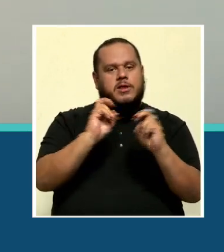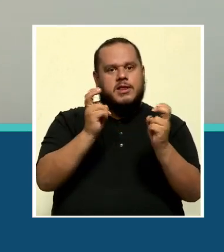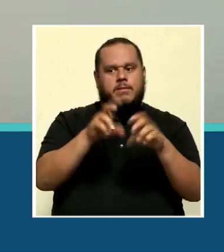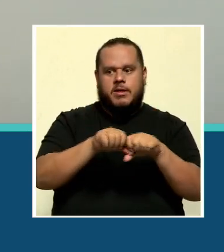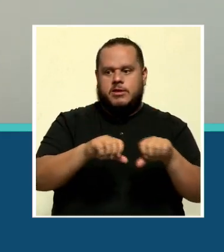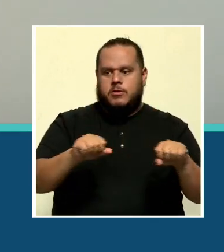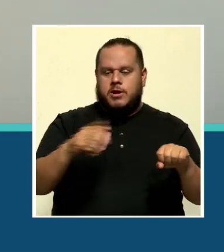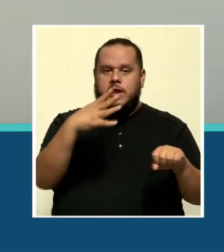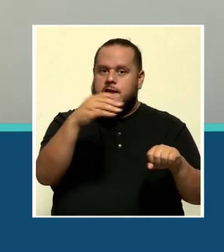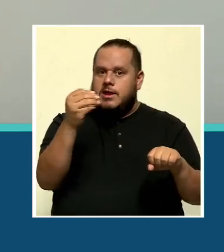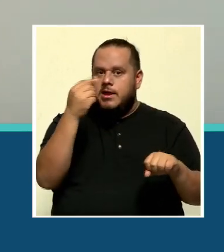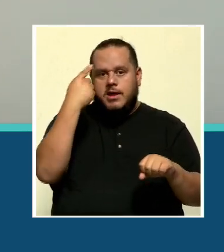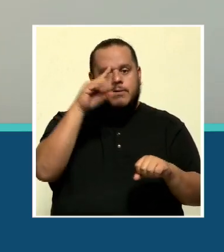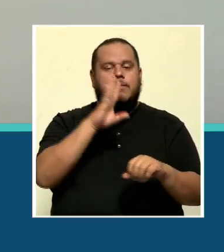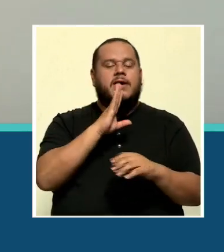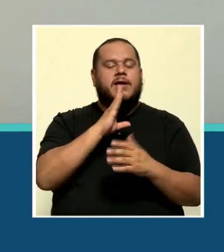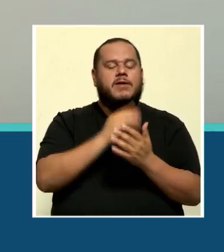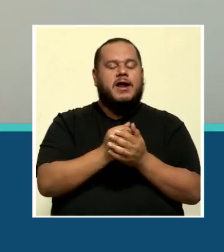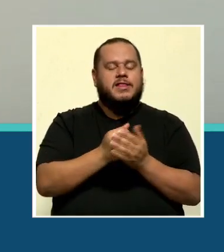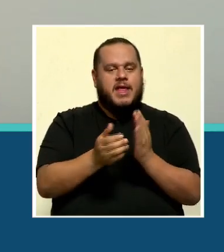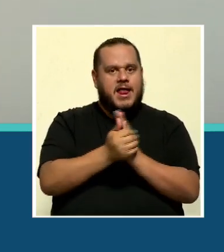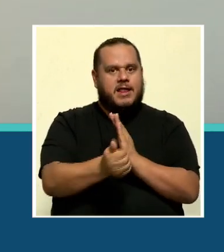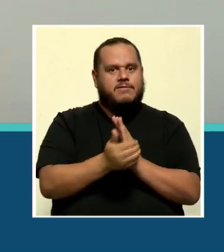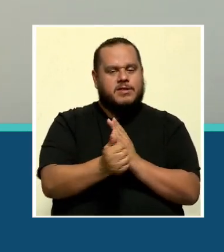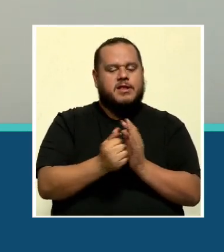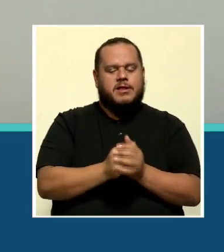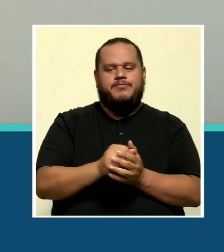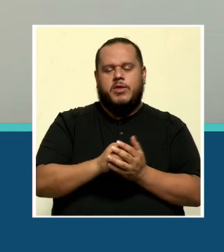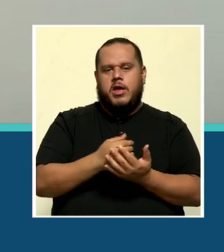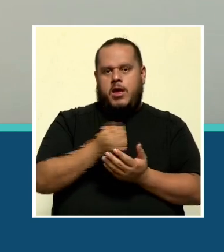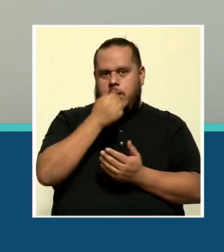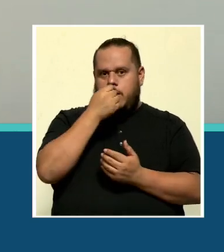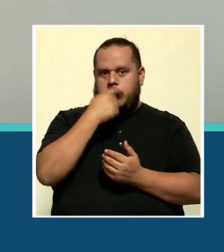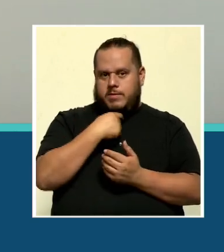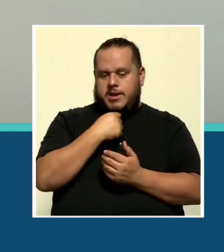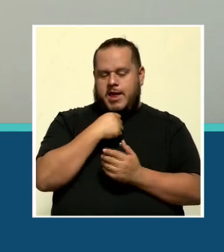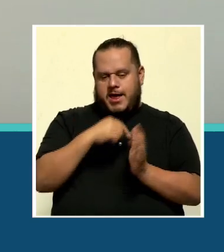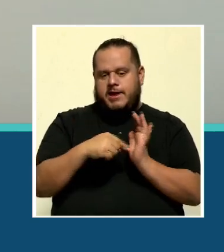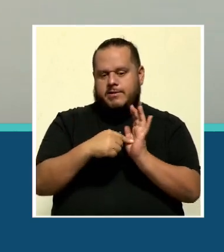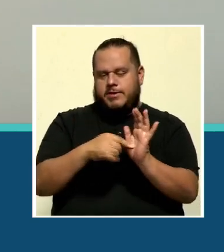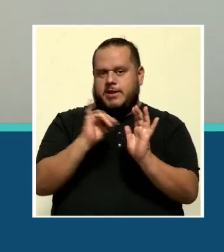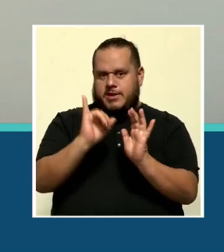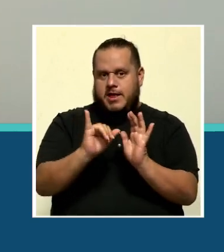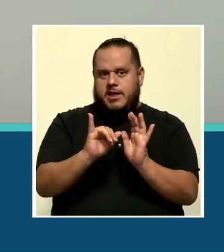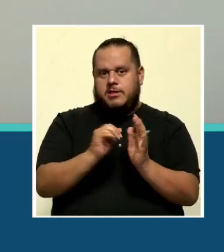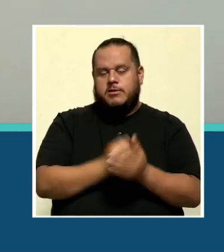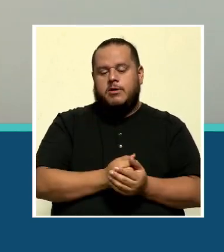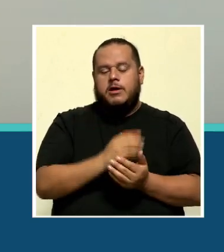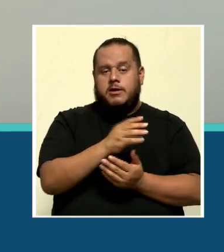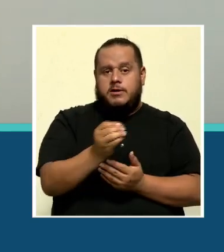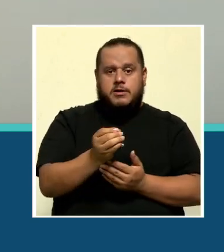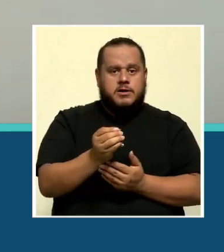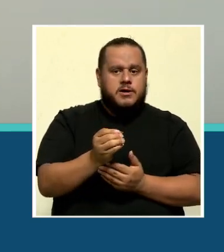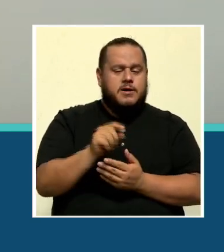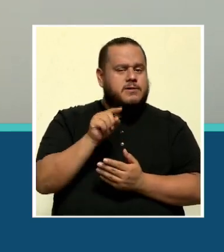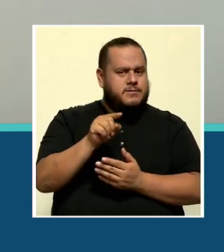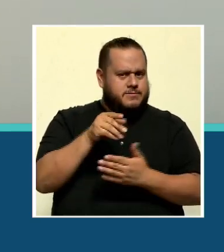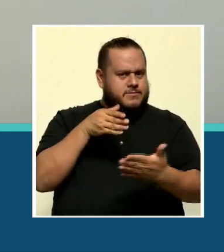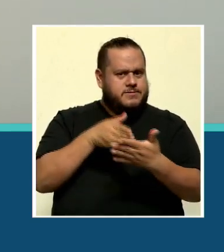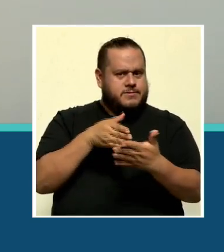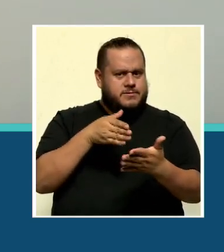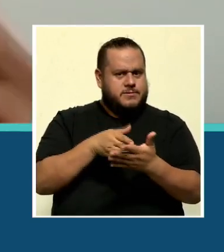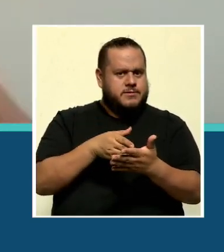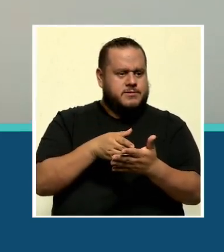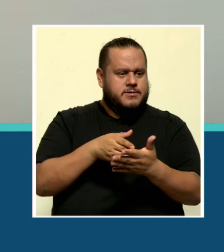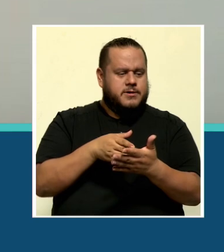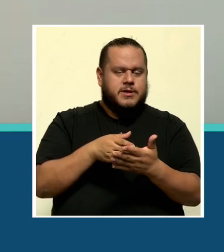para hablar de la eficiencia. José María representa eso, José María Villalta representa esto, y este ataque